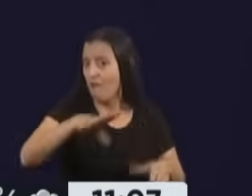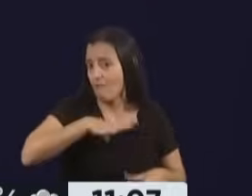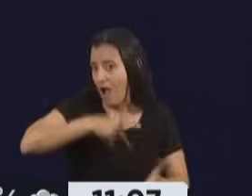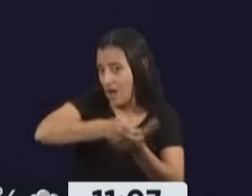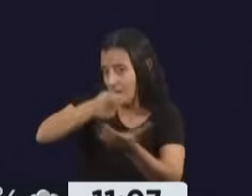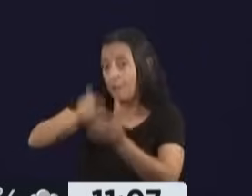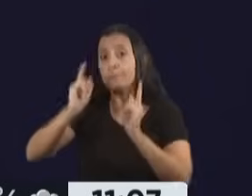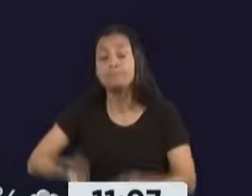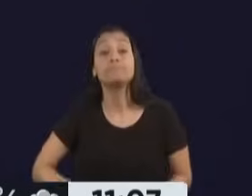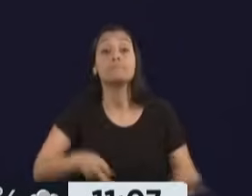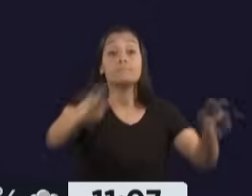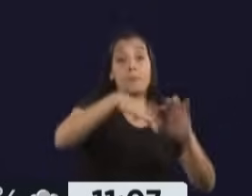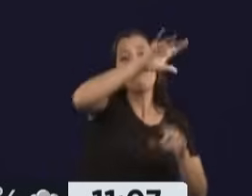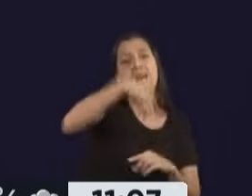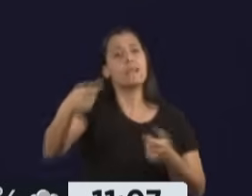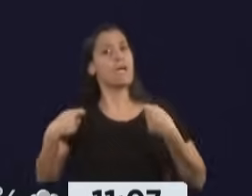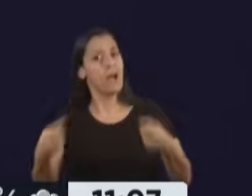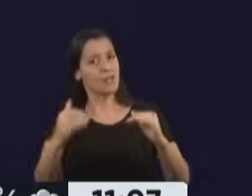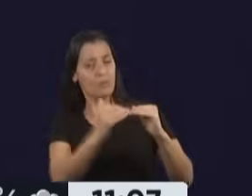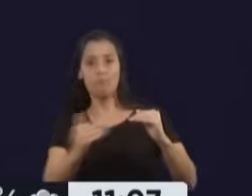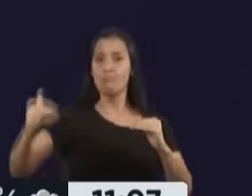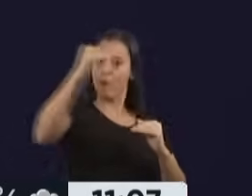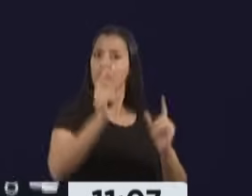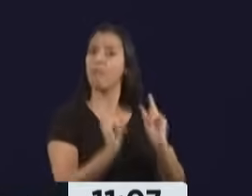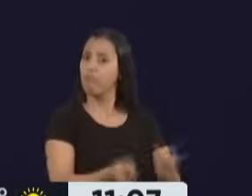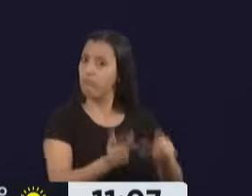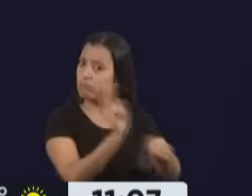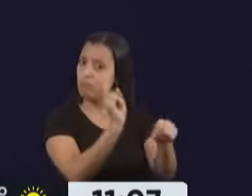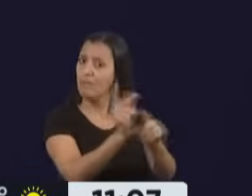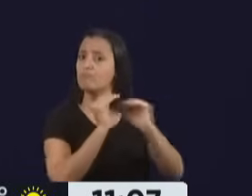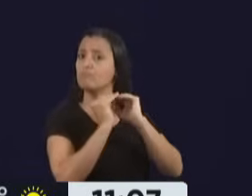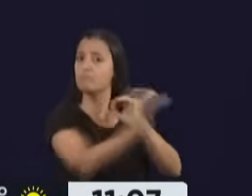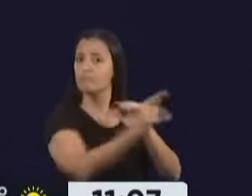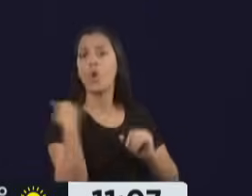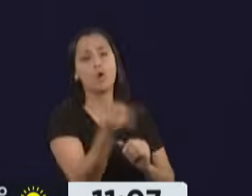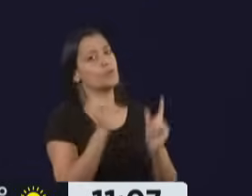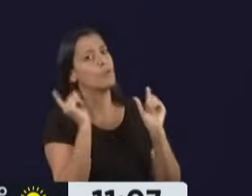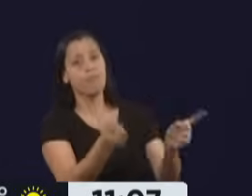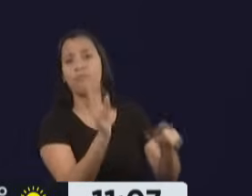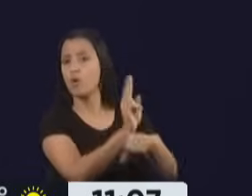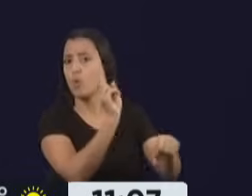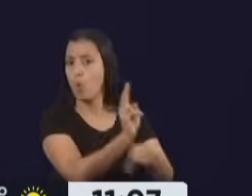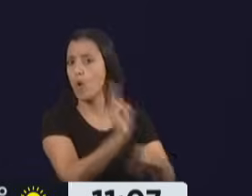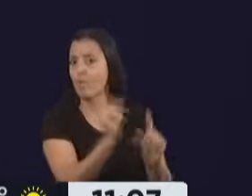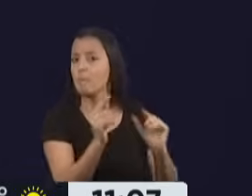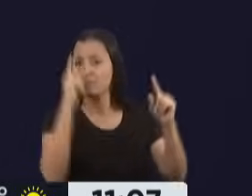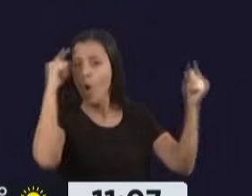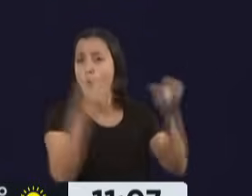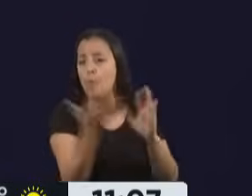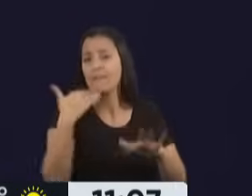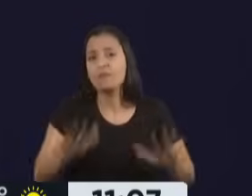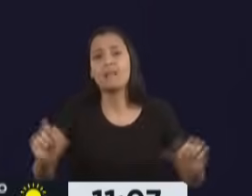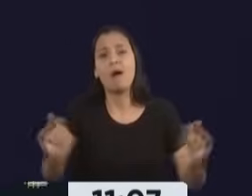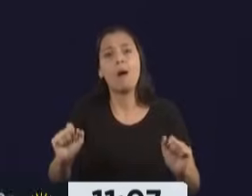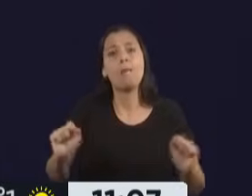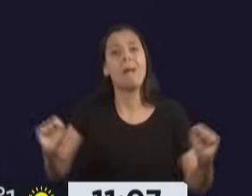Bueno, superávit fiscal que lo seguimos sosteniendo y que claramente se seguirá sosteniendo o fue sostenido también durante el mes de mayo.